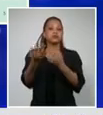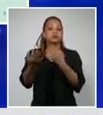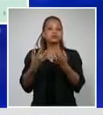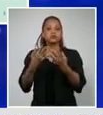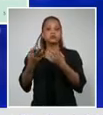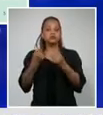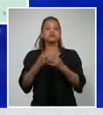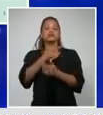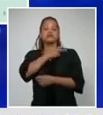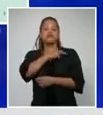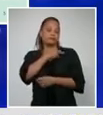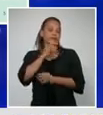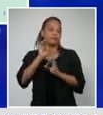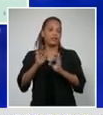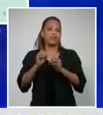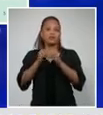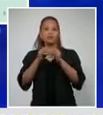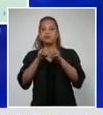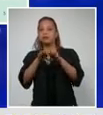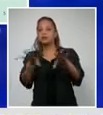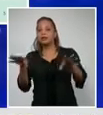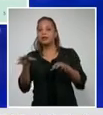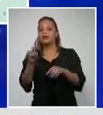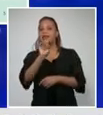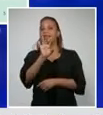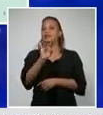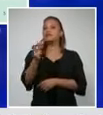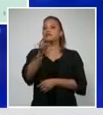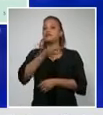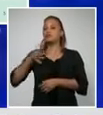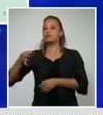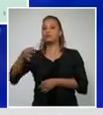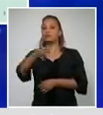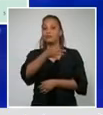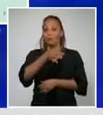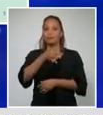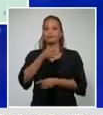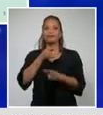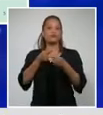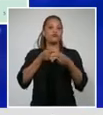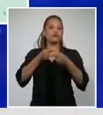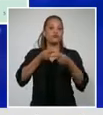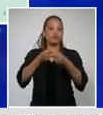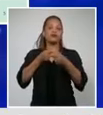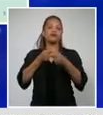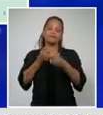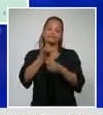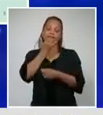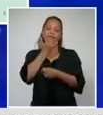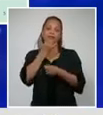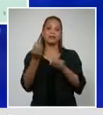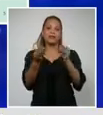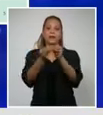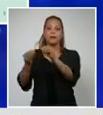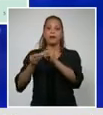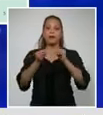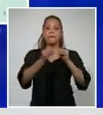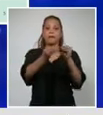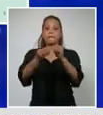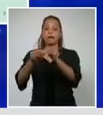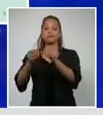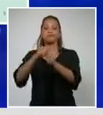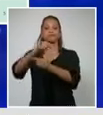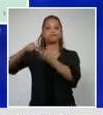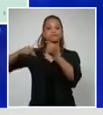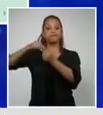político-administrativa, dispersos en sus 15 municipios. Municipios con mayores transmisiones, ahí lo